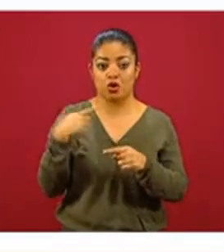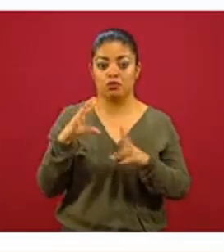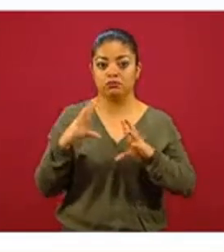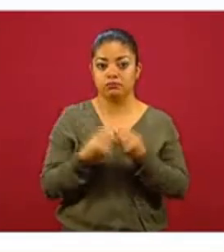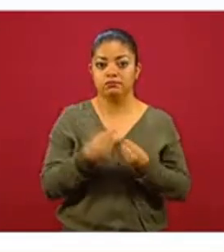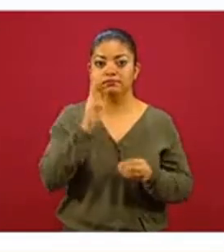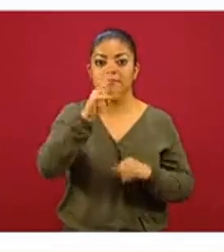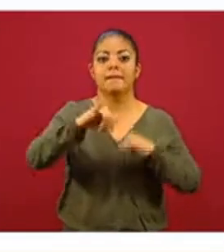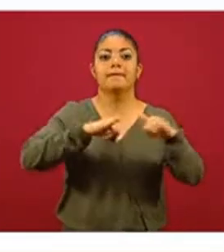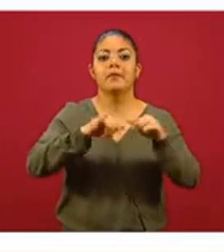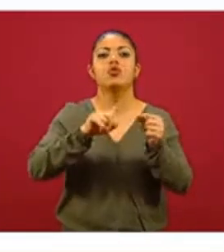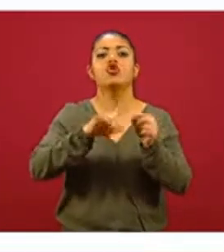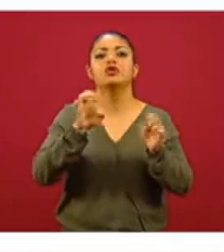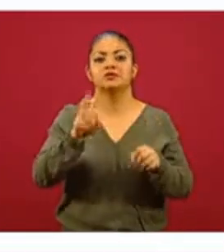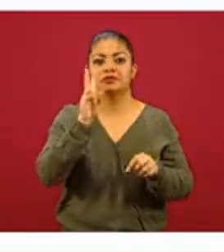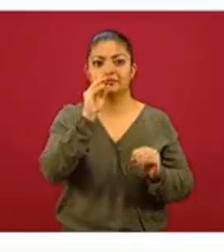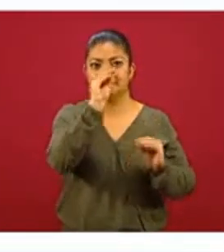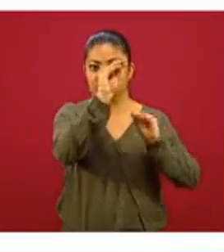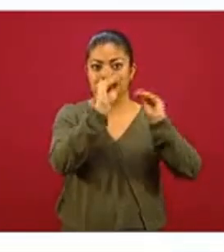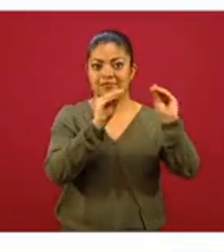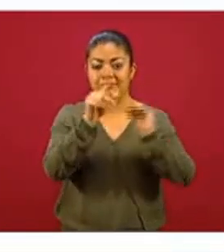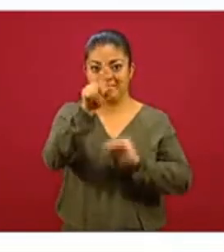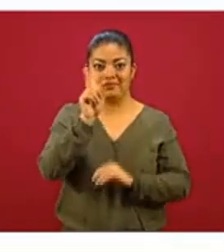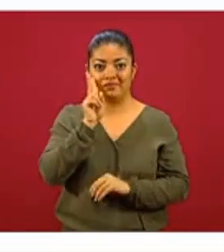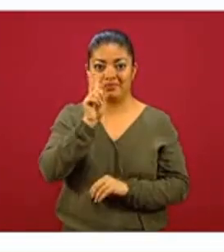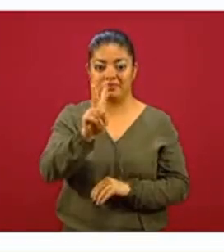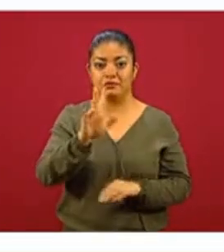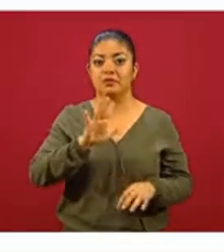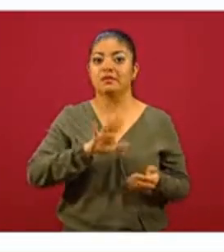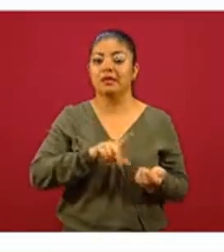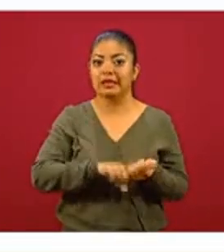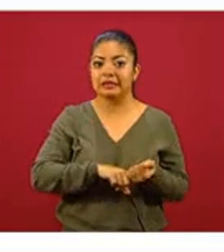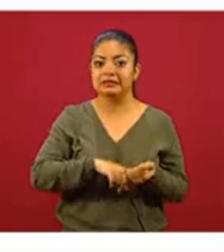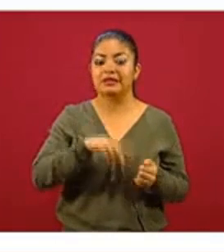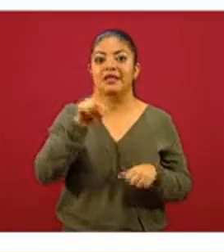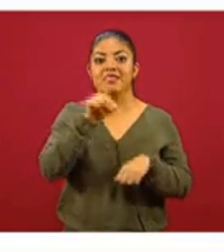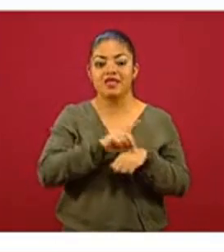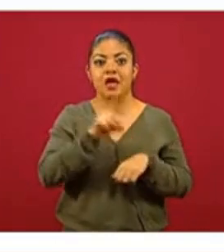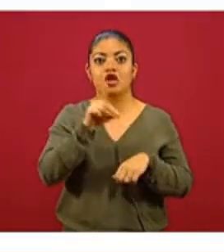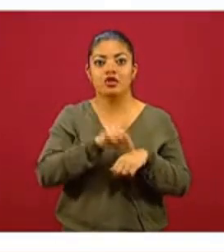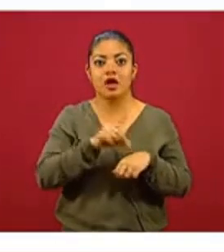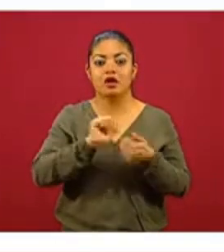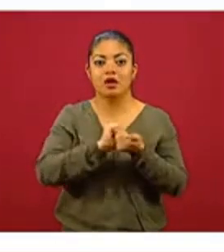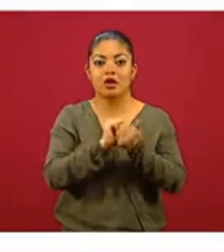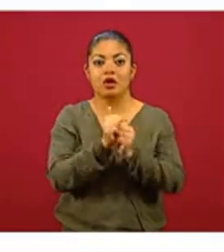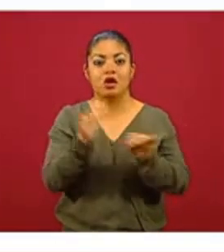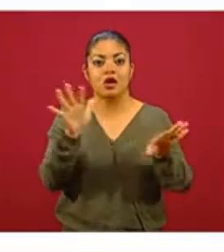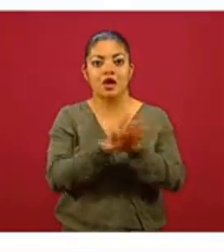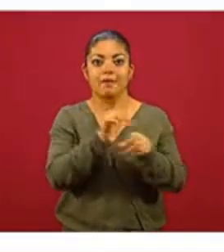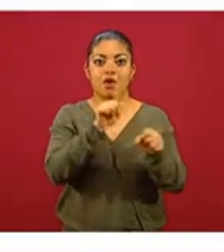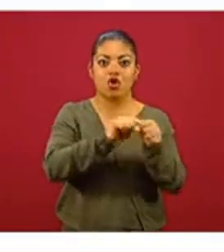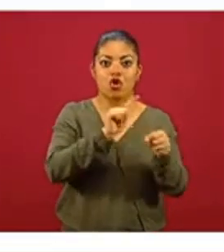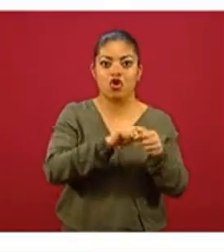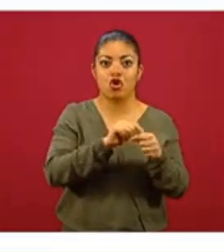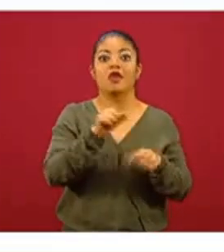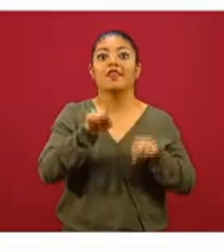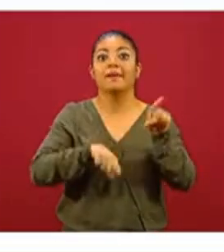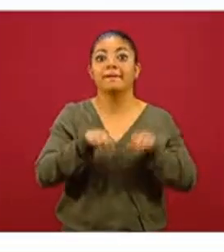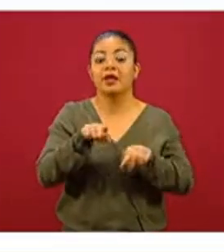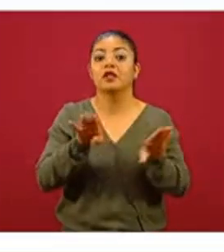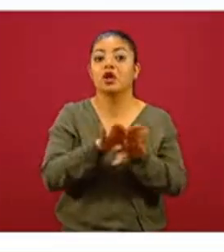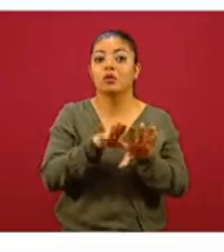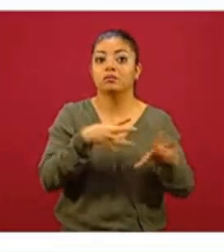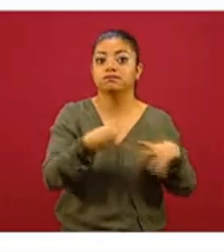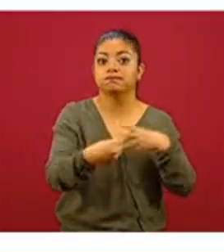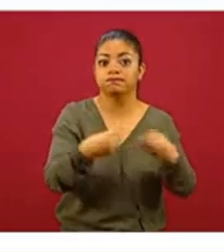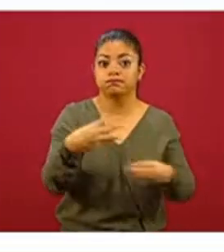en el mapa, que como ustedes pueden apreciar, cambia a veces de día a día en la medida en que la intensidad de la transmisión se va